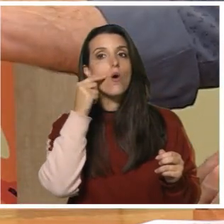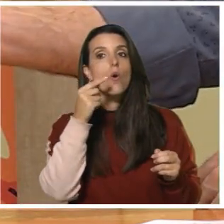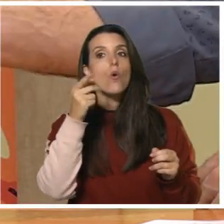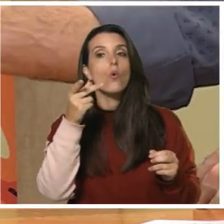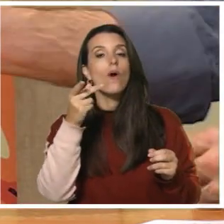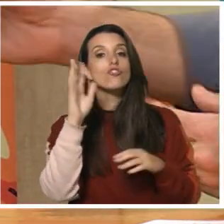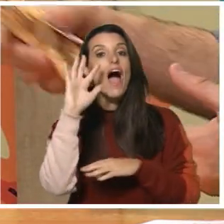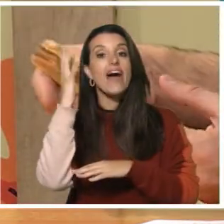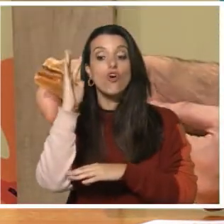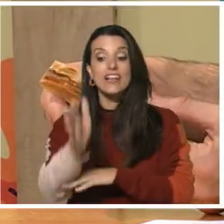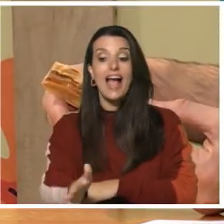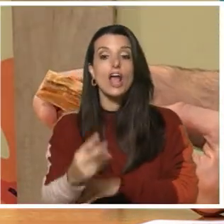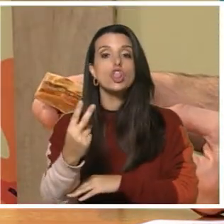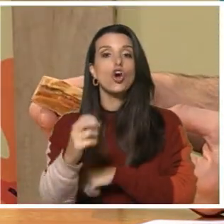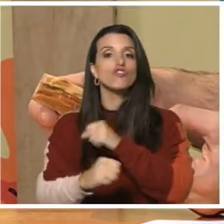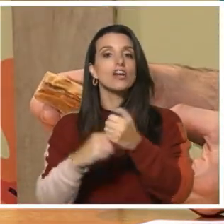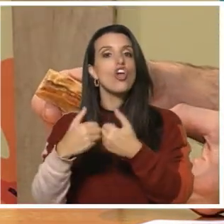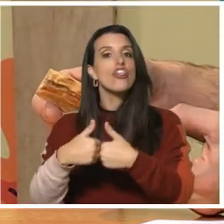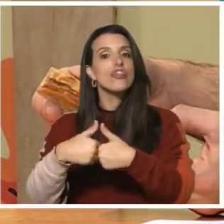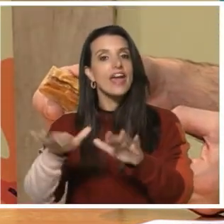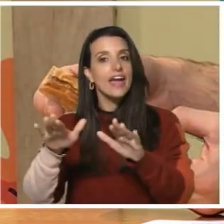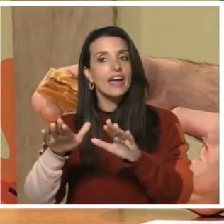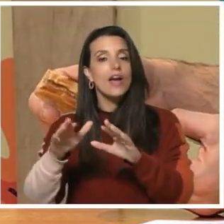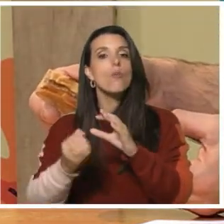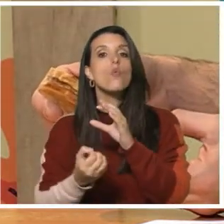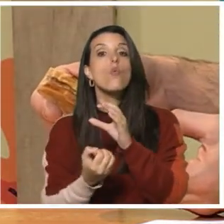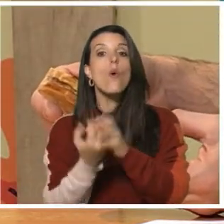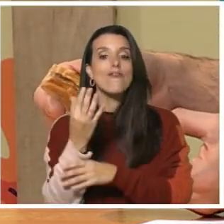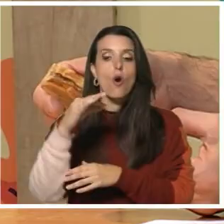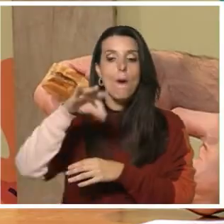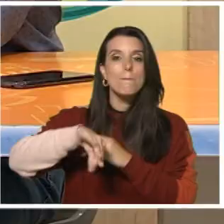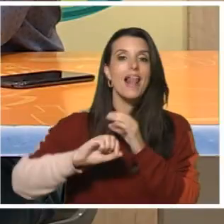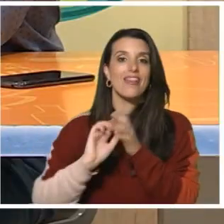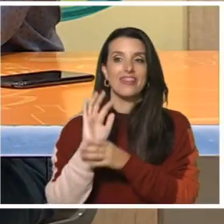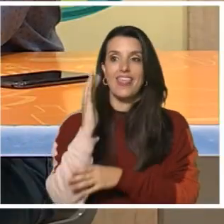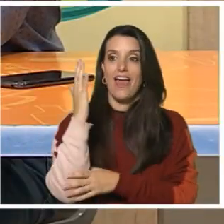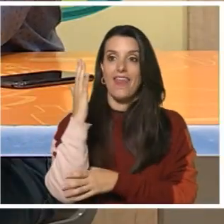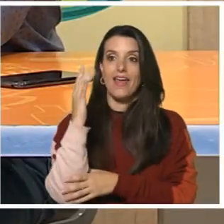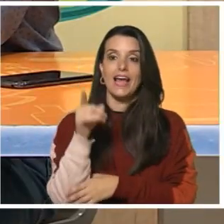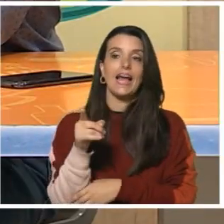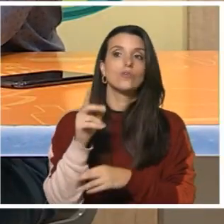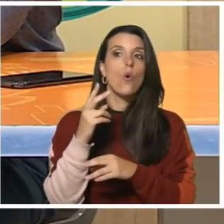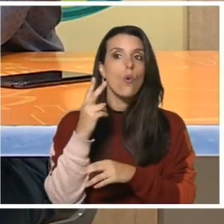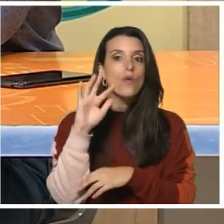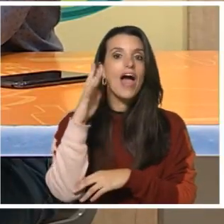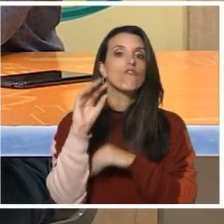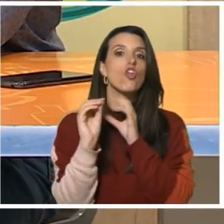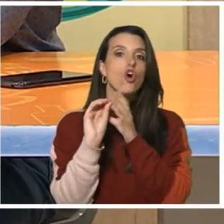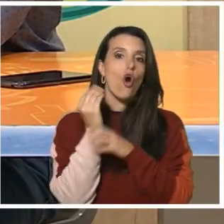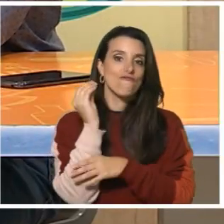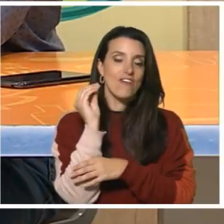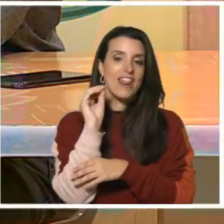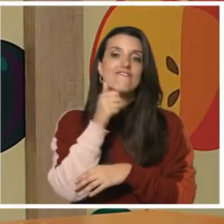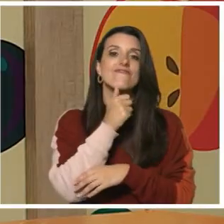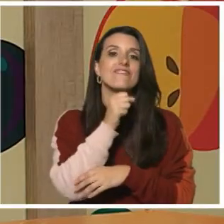el árbol lo dejan 2 años y después plantan uno nuevo, digamos. Ajá. Se reforesta con un árbol joven, o sea, el árbol viejo